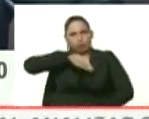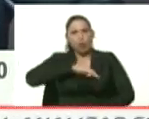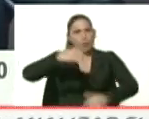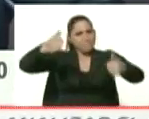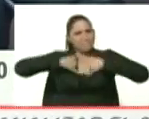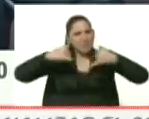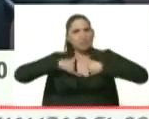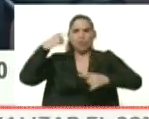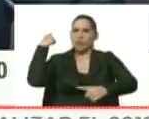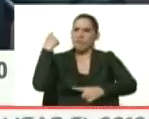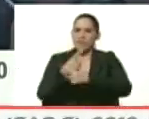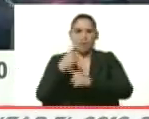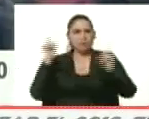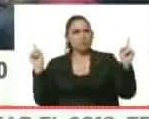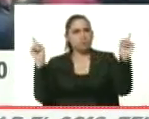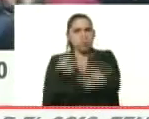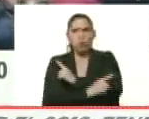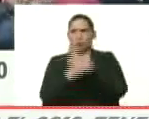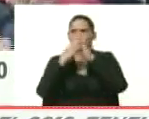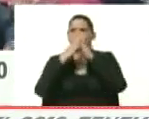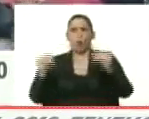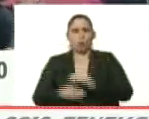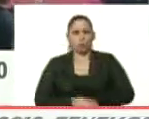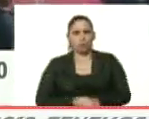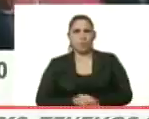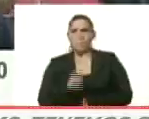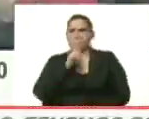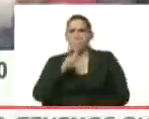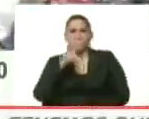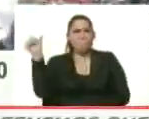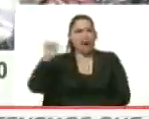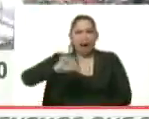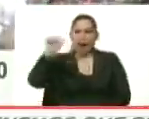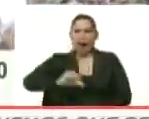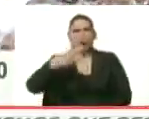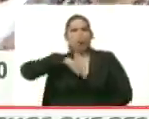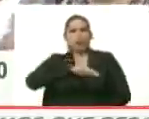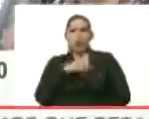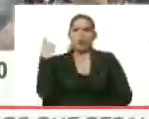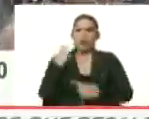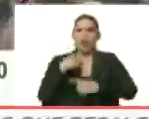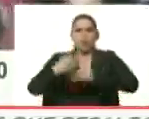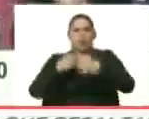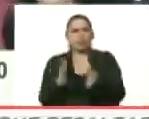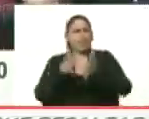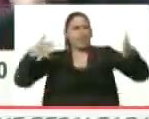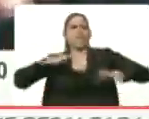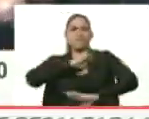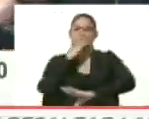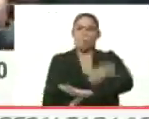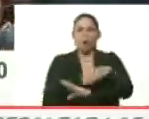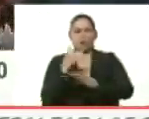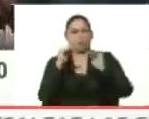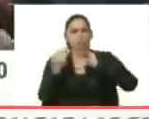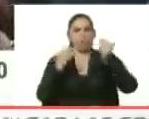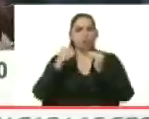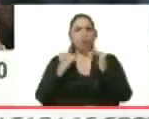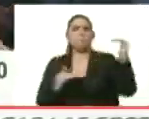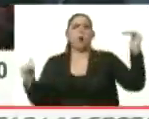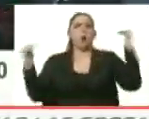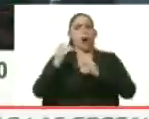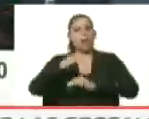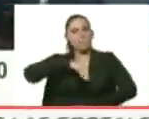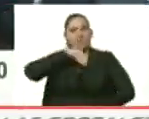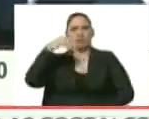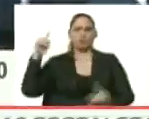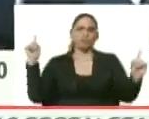Y debemos cambiar todo lo que está mal y debemos levantar una gran fuerza ética, moral y espiritual